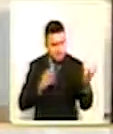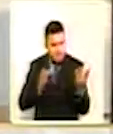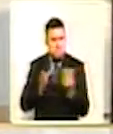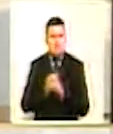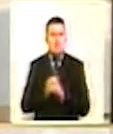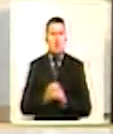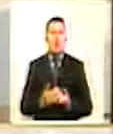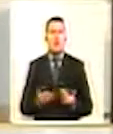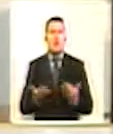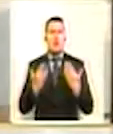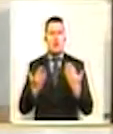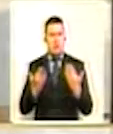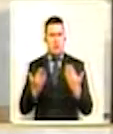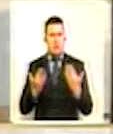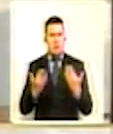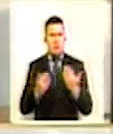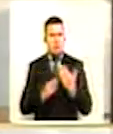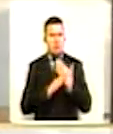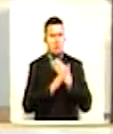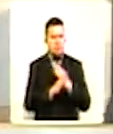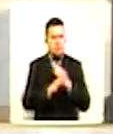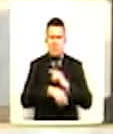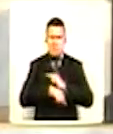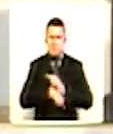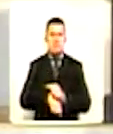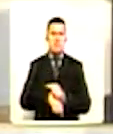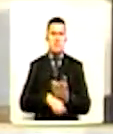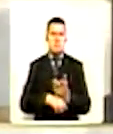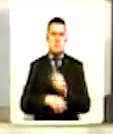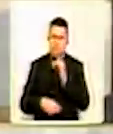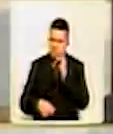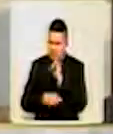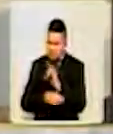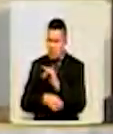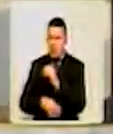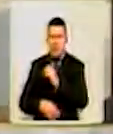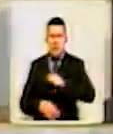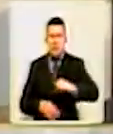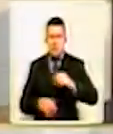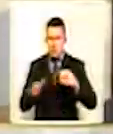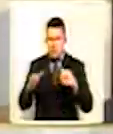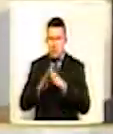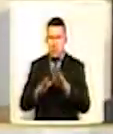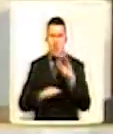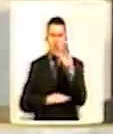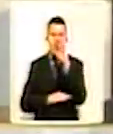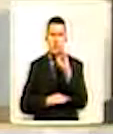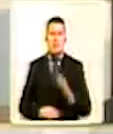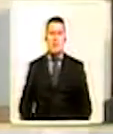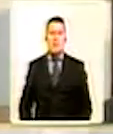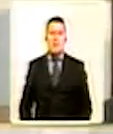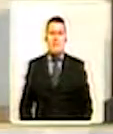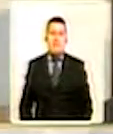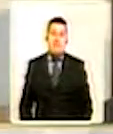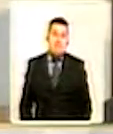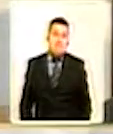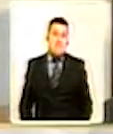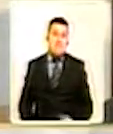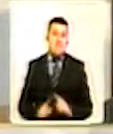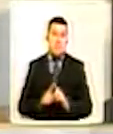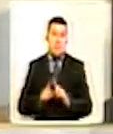incluyente que permita la protección sistemática y vigilada de los derechos fundamentales de los colombianos,